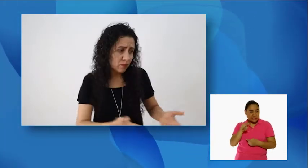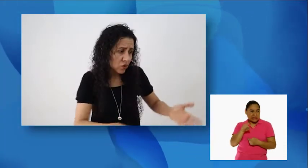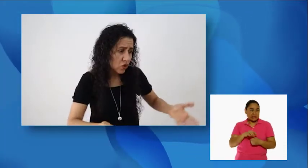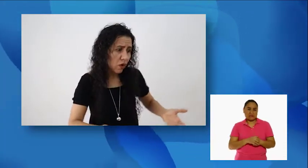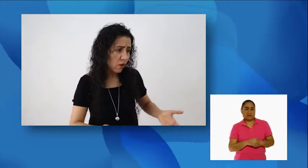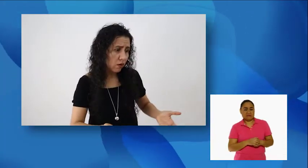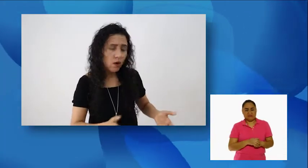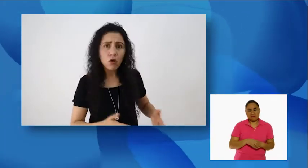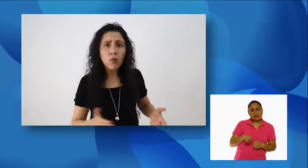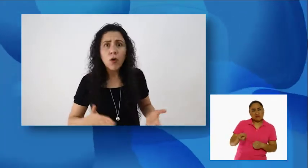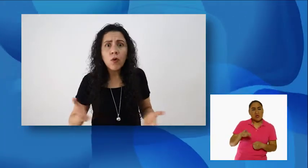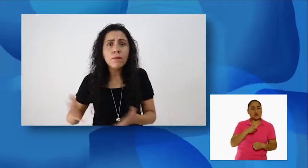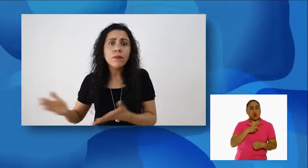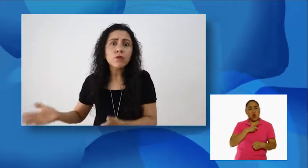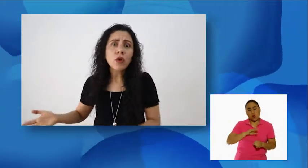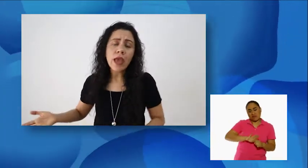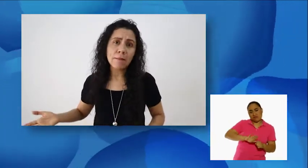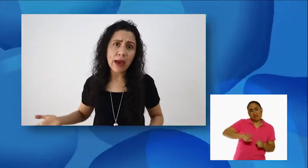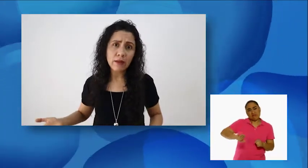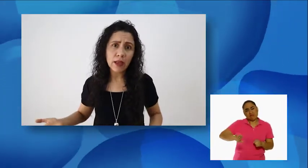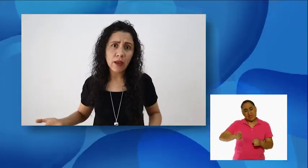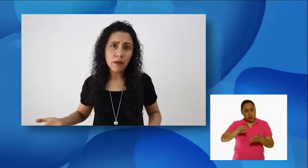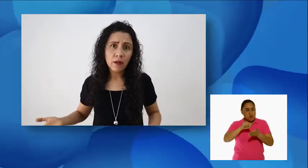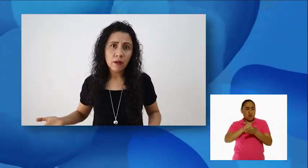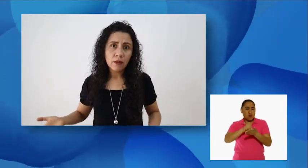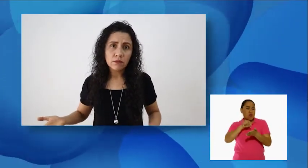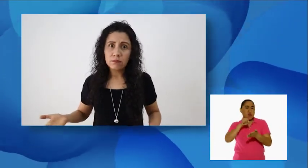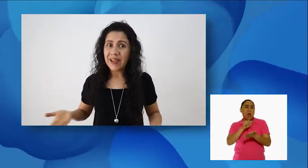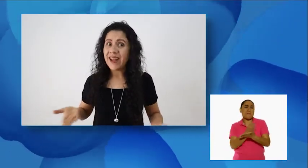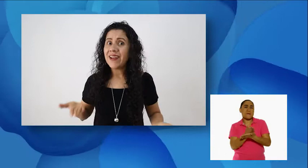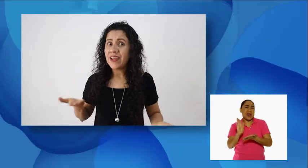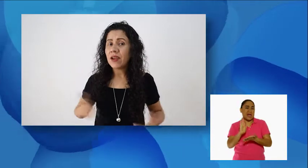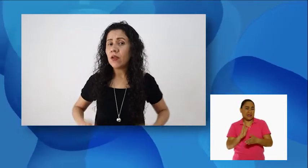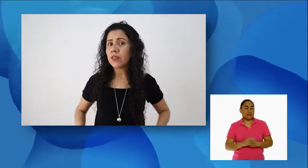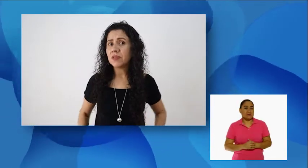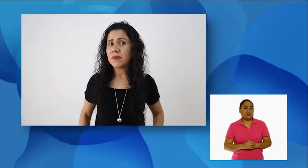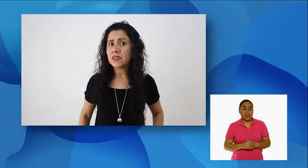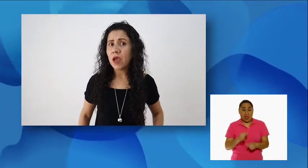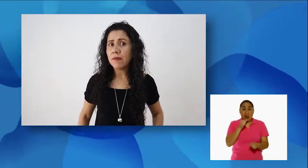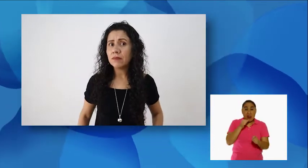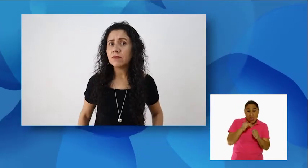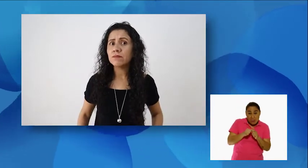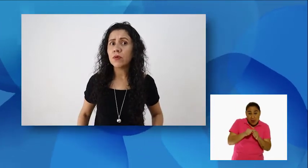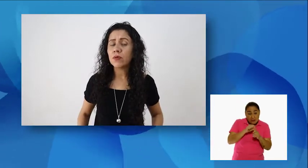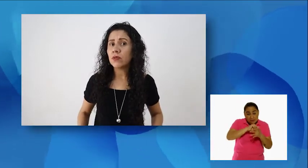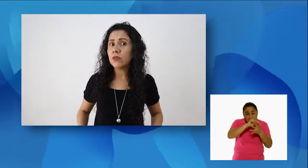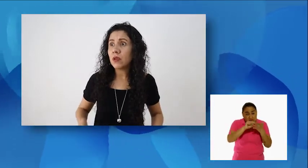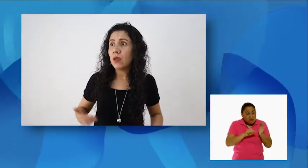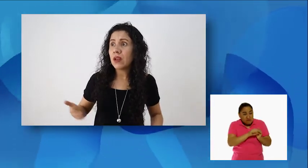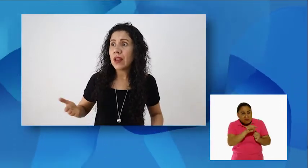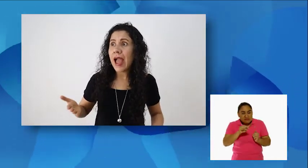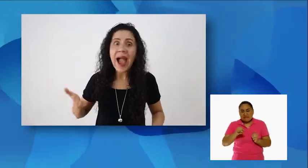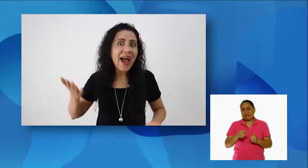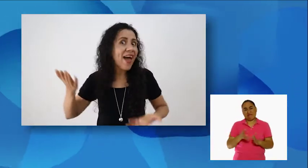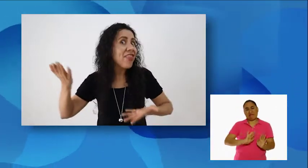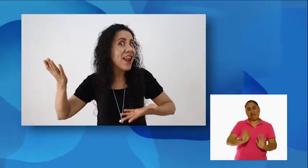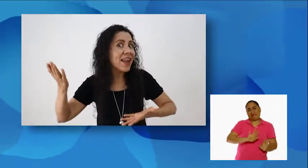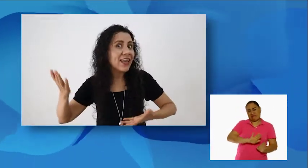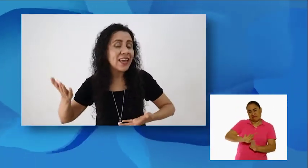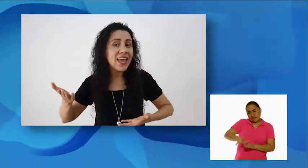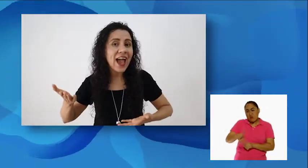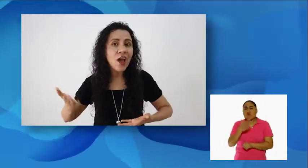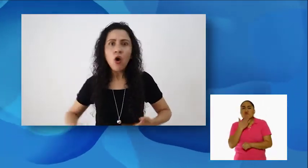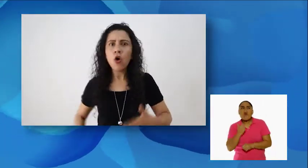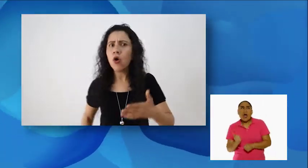un punto solo, como un punto y aparte. Las letras lo despreciaban por no tener la A de